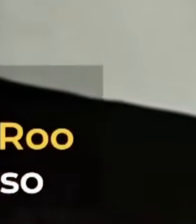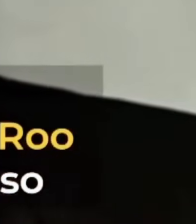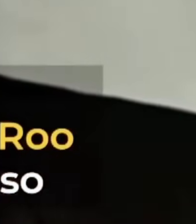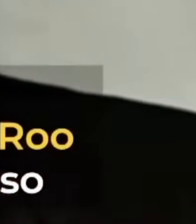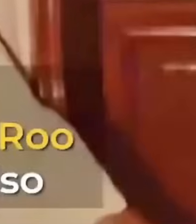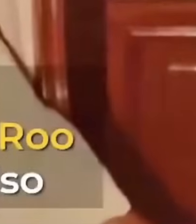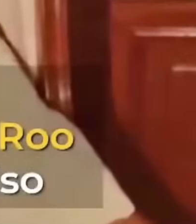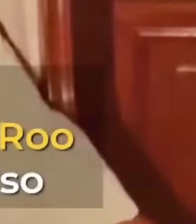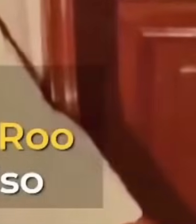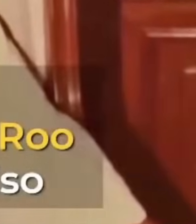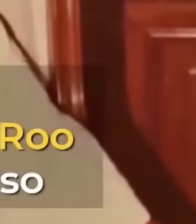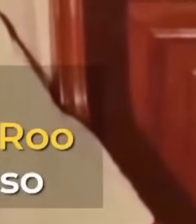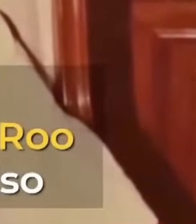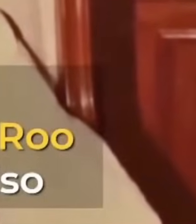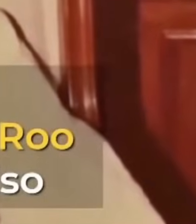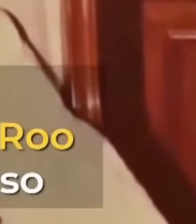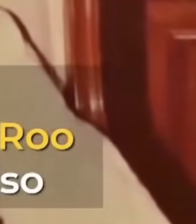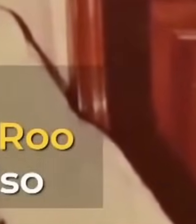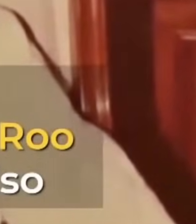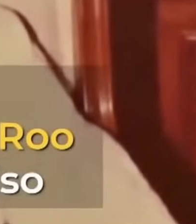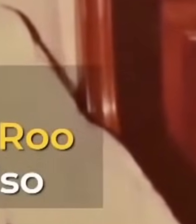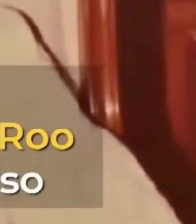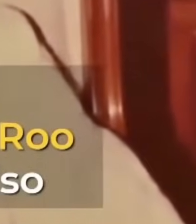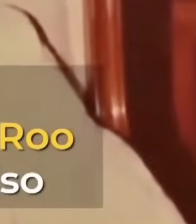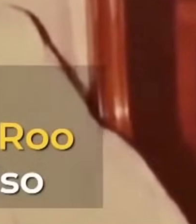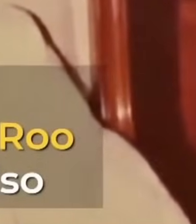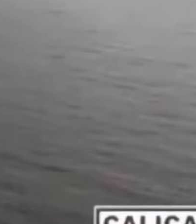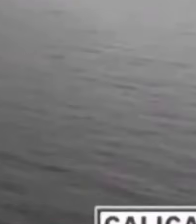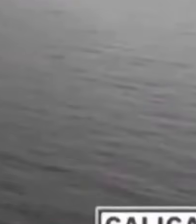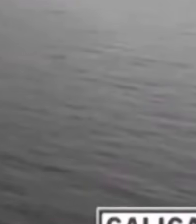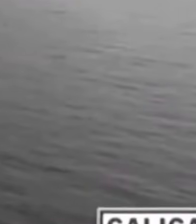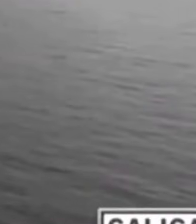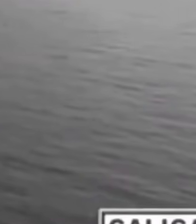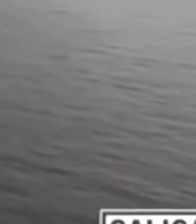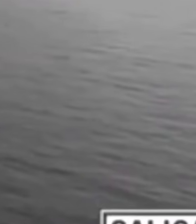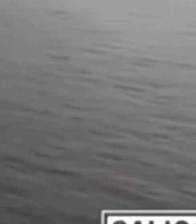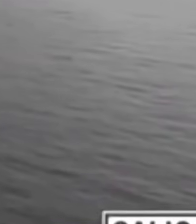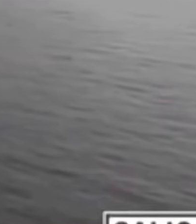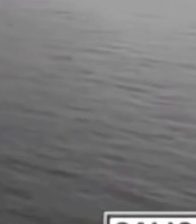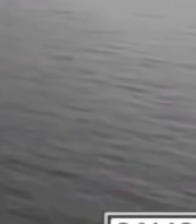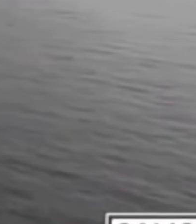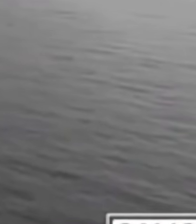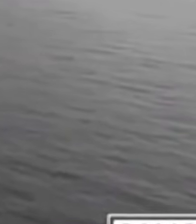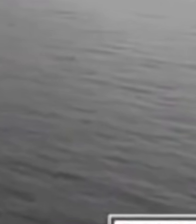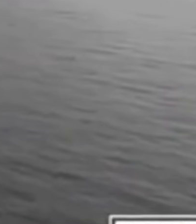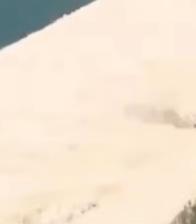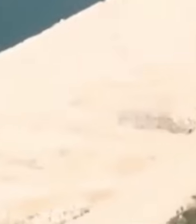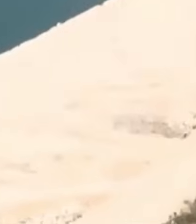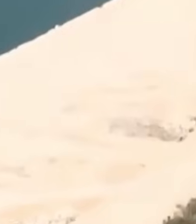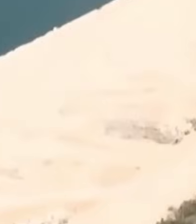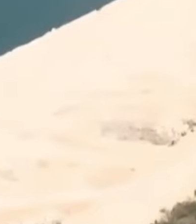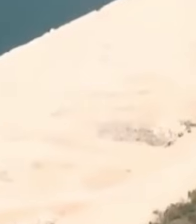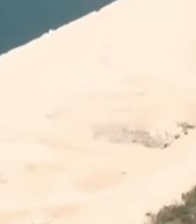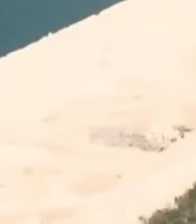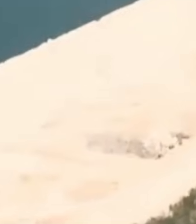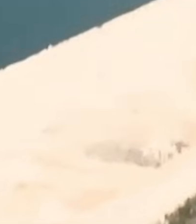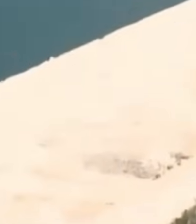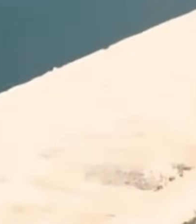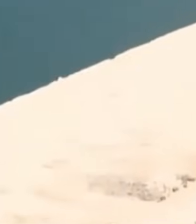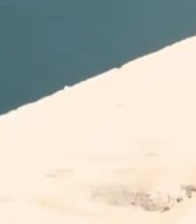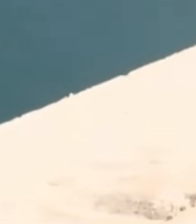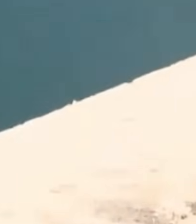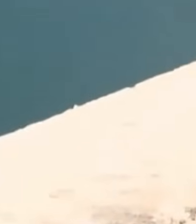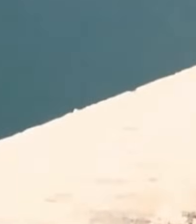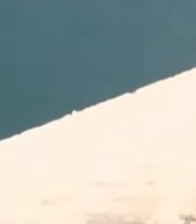y Ecología y el Gobierno de Quintana Roo otorgaron a Cálica la primera autorización para la explotación de roca caliza por debajo